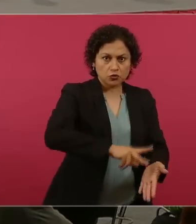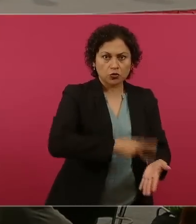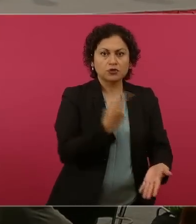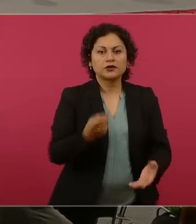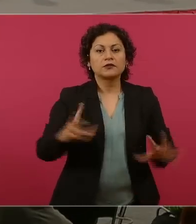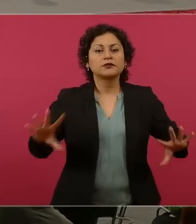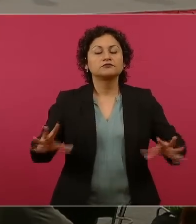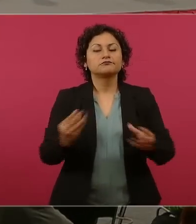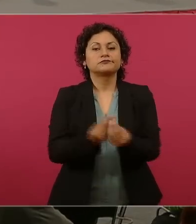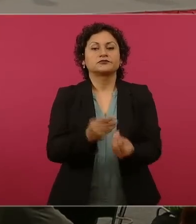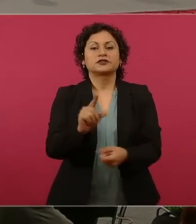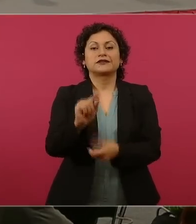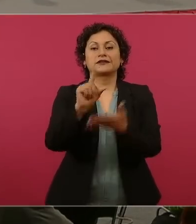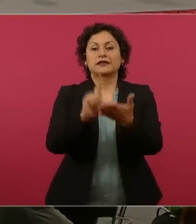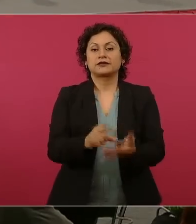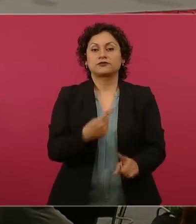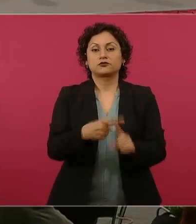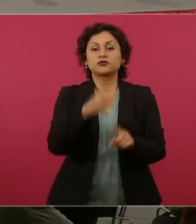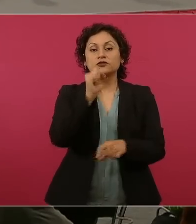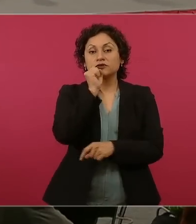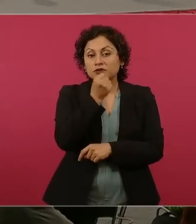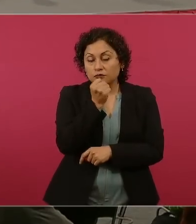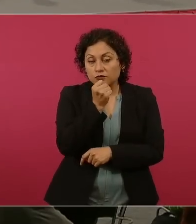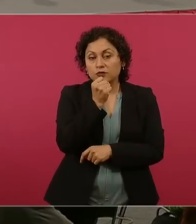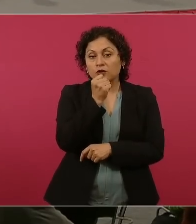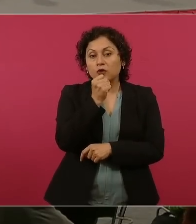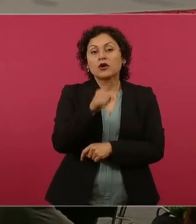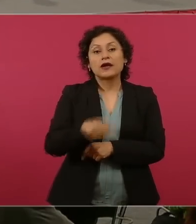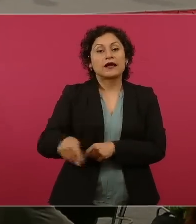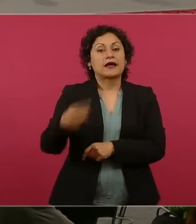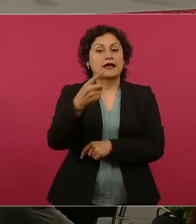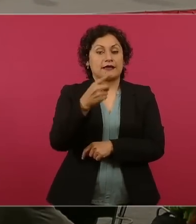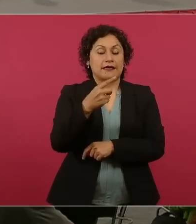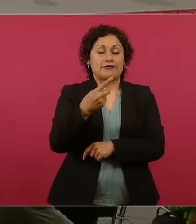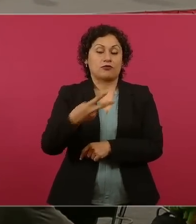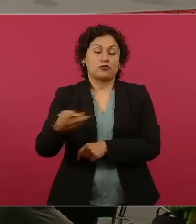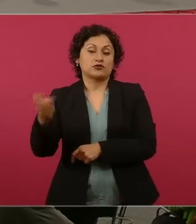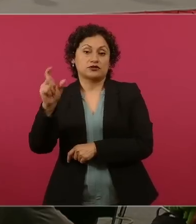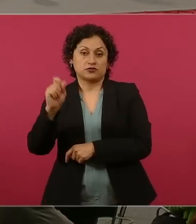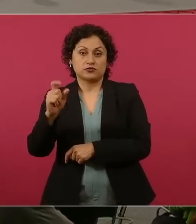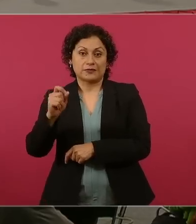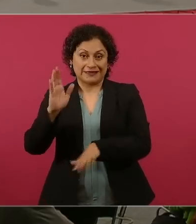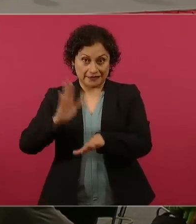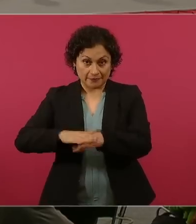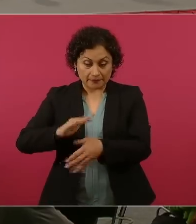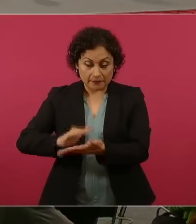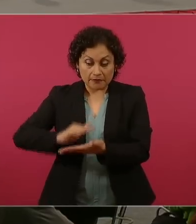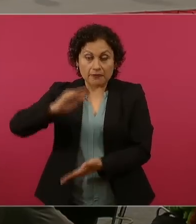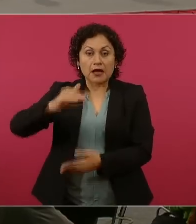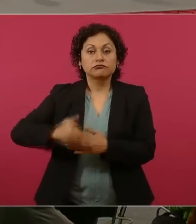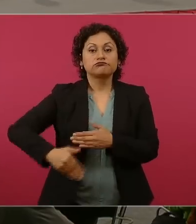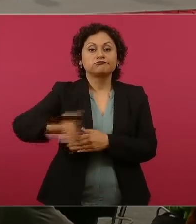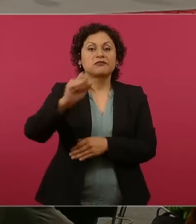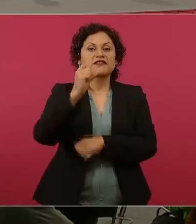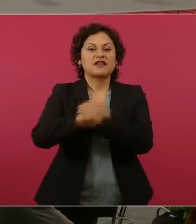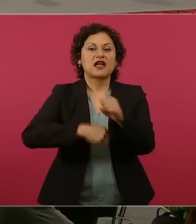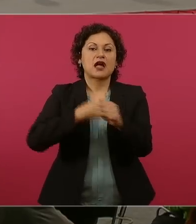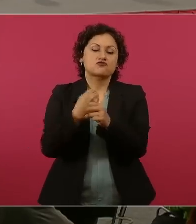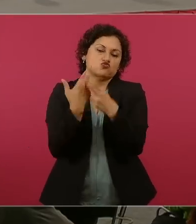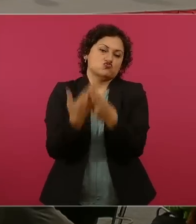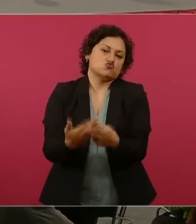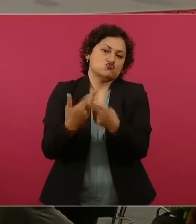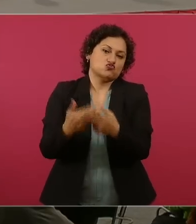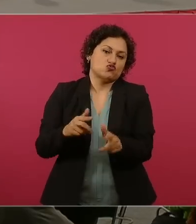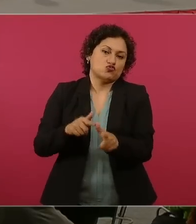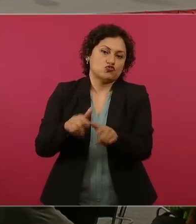70 litros por segundo a 220, que cubrirá la demanda para los próximos 20 años. Y de la misma manera se va a